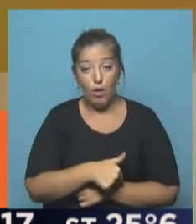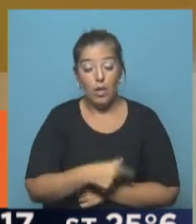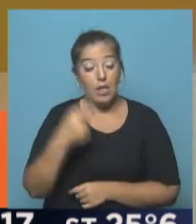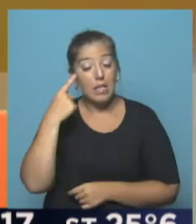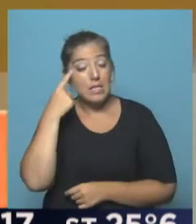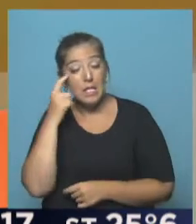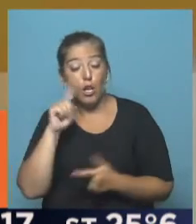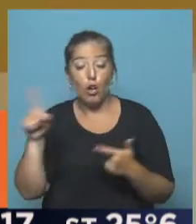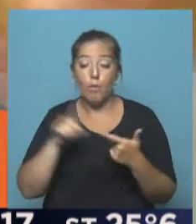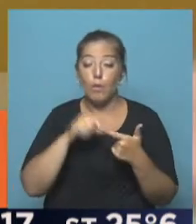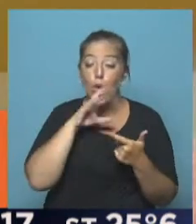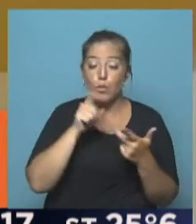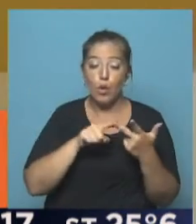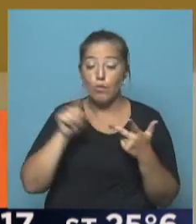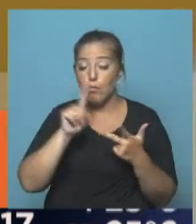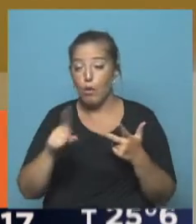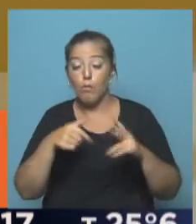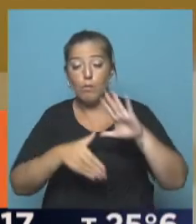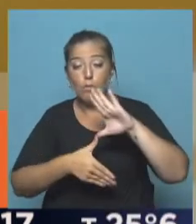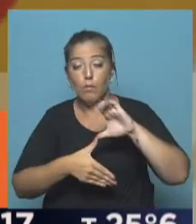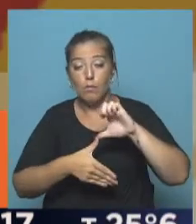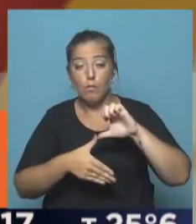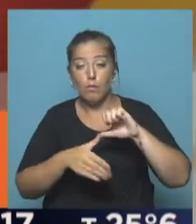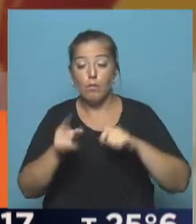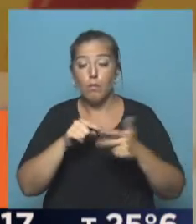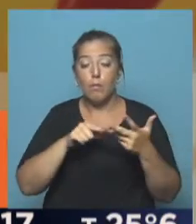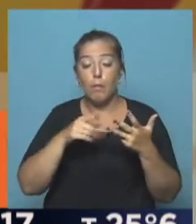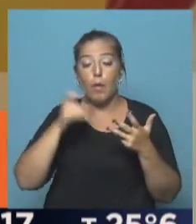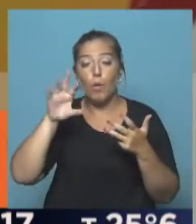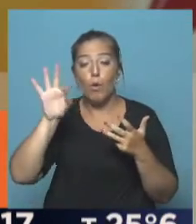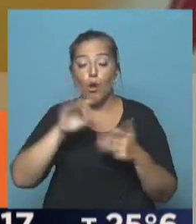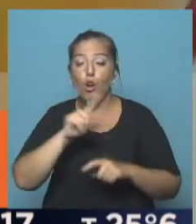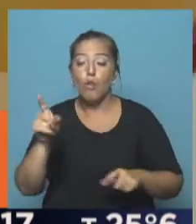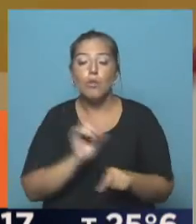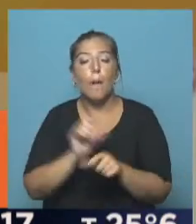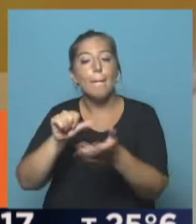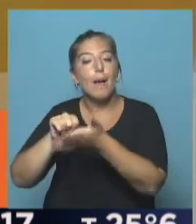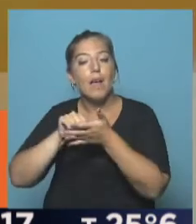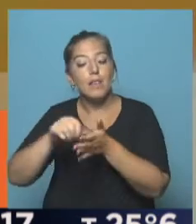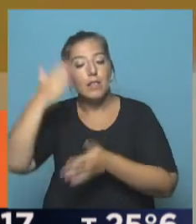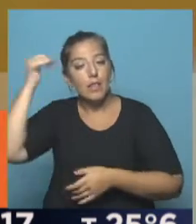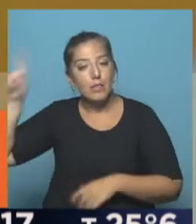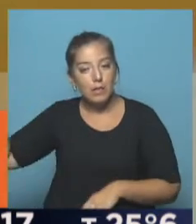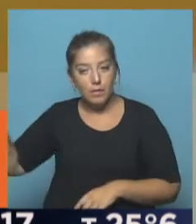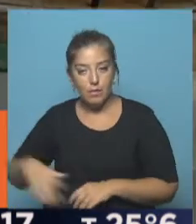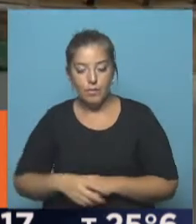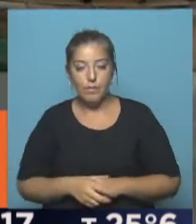ni los rusos, ni los latinoamericanos, ni Maduro, son los países islámicos y sobre todo el extremismo